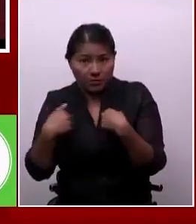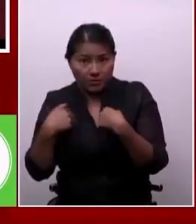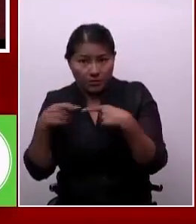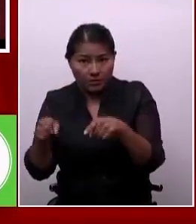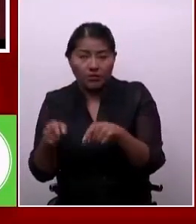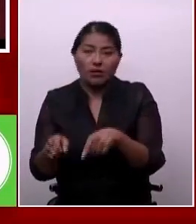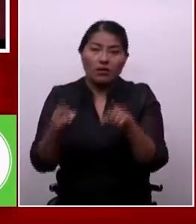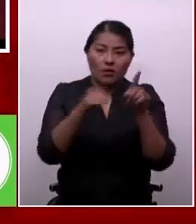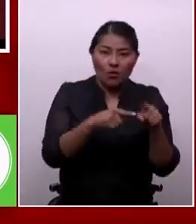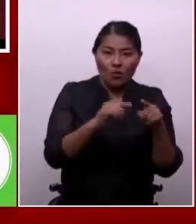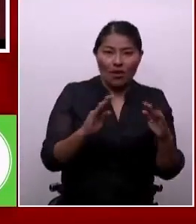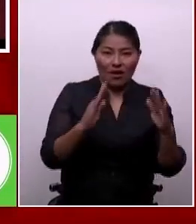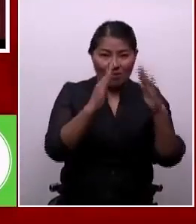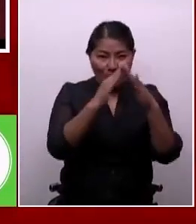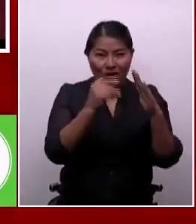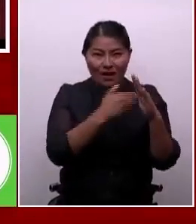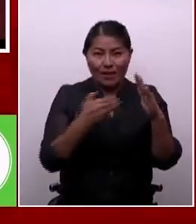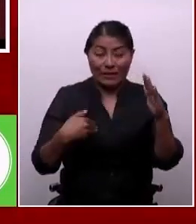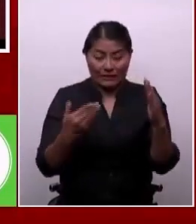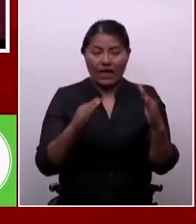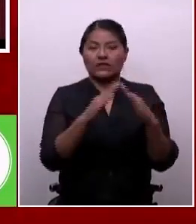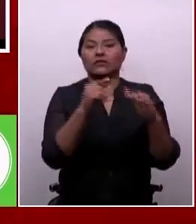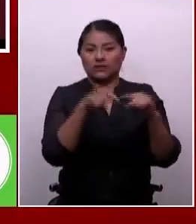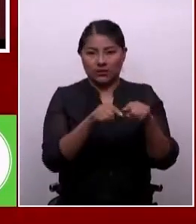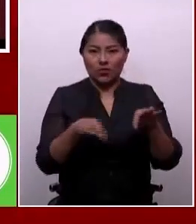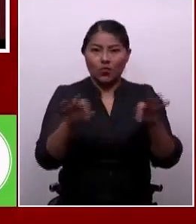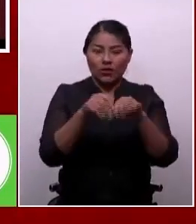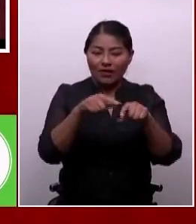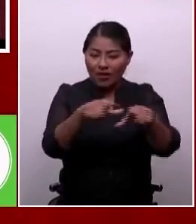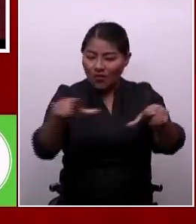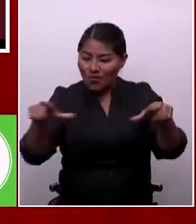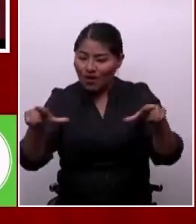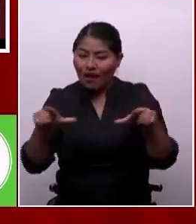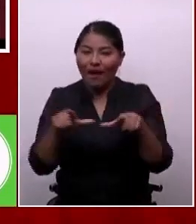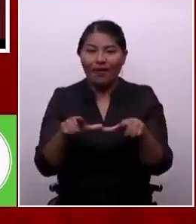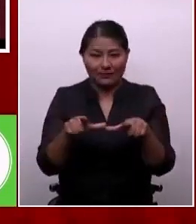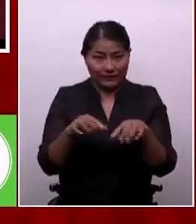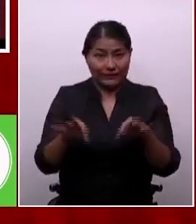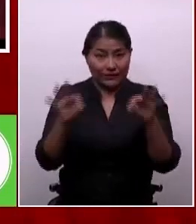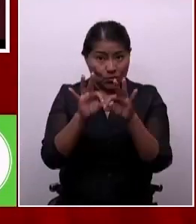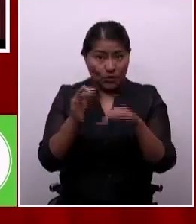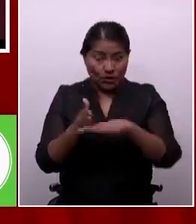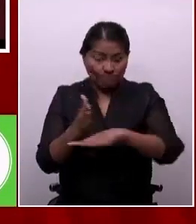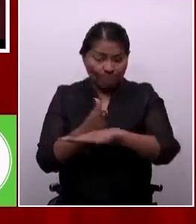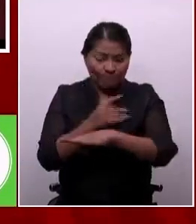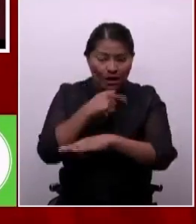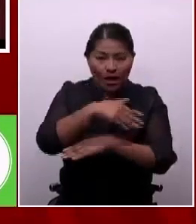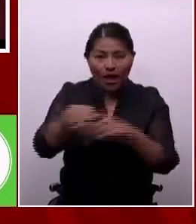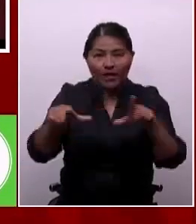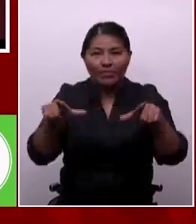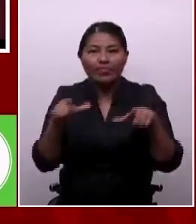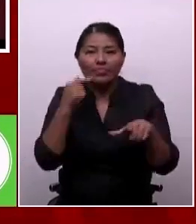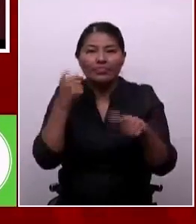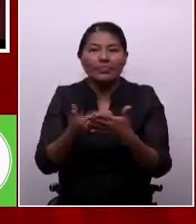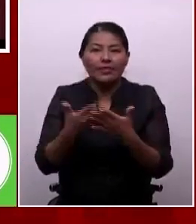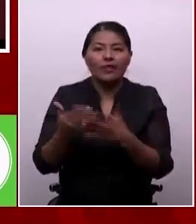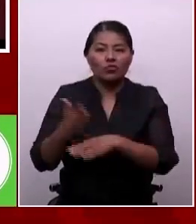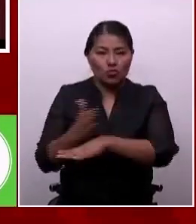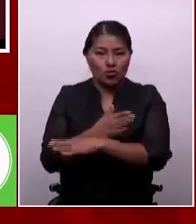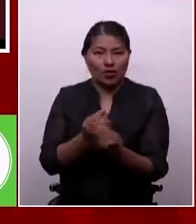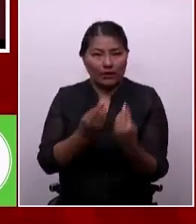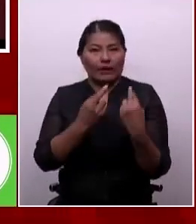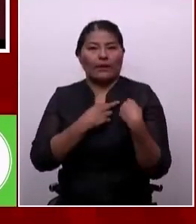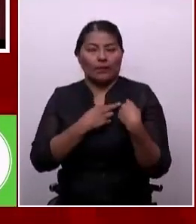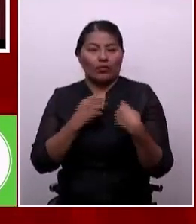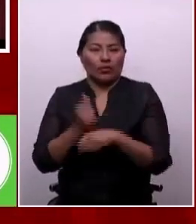palacio de gobierno Entonces es un territorio que es un predio que corresponde a nuestra administración por lo tanto